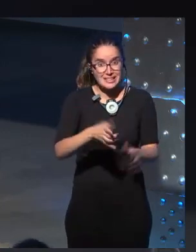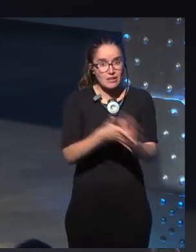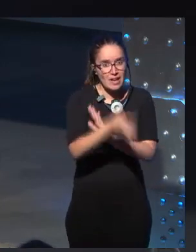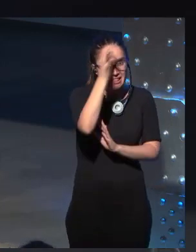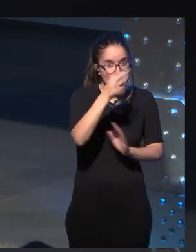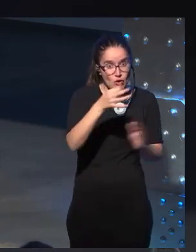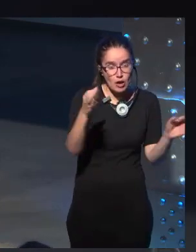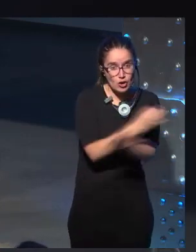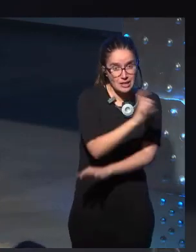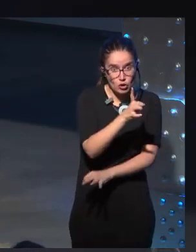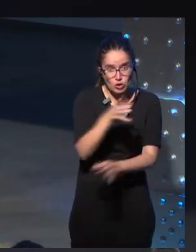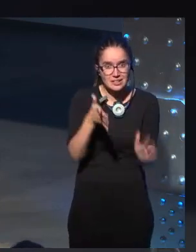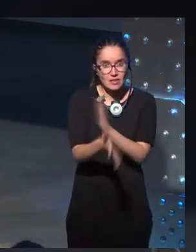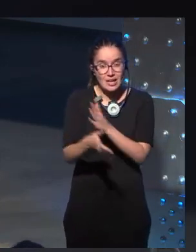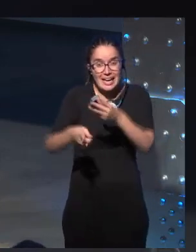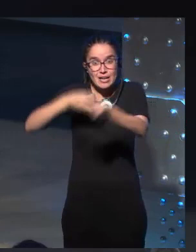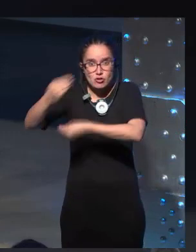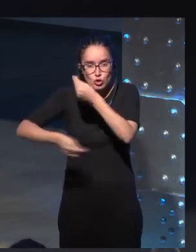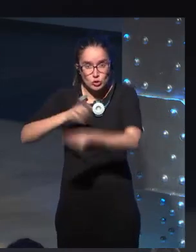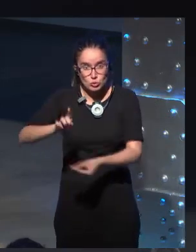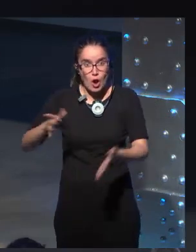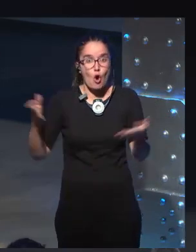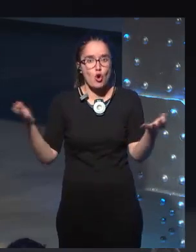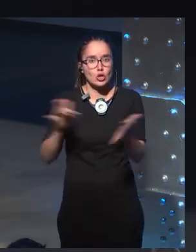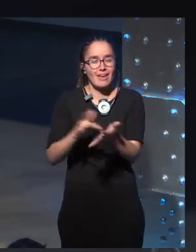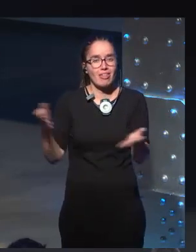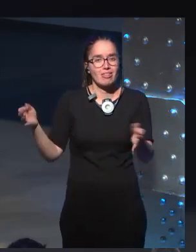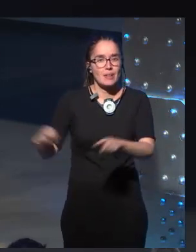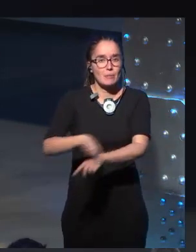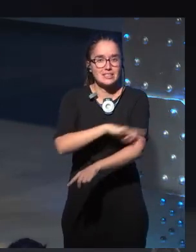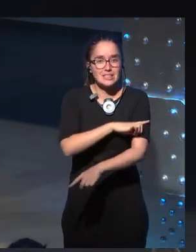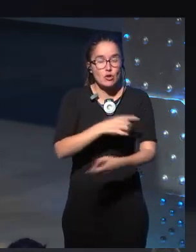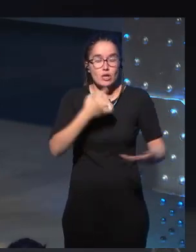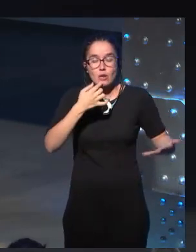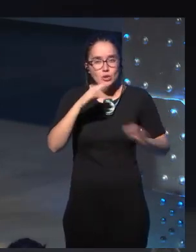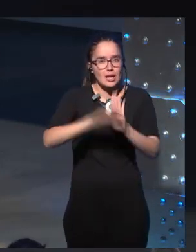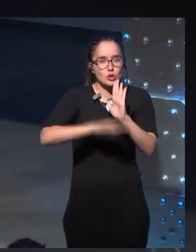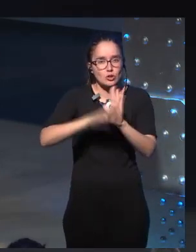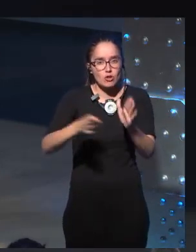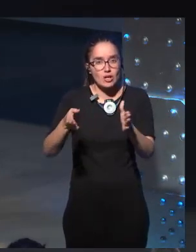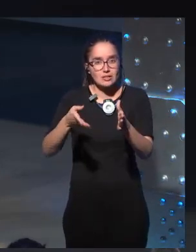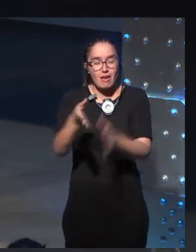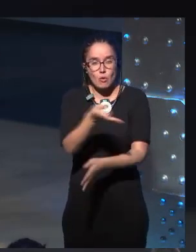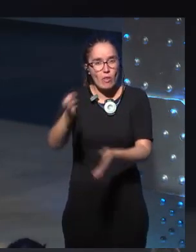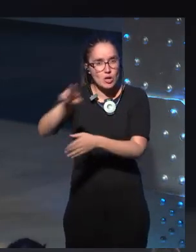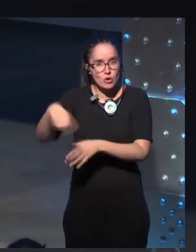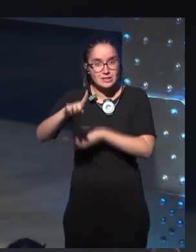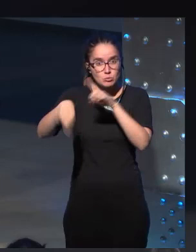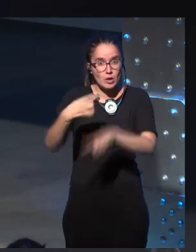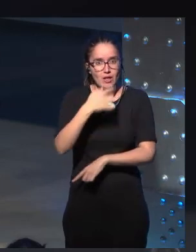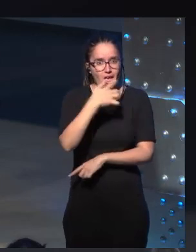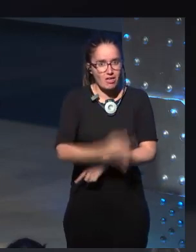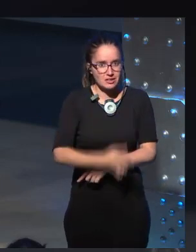significa que no se aplica, o que es demasiado o que, digamos, las condiciones no son las adecuadas. Luego tenemos que pasar a